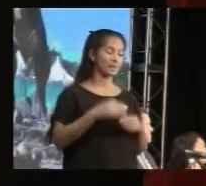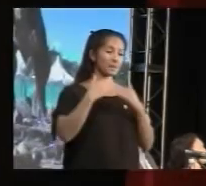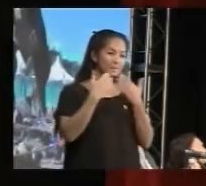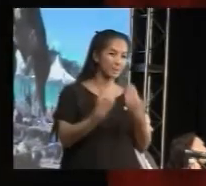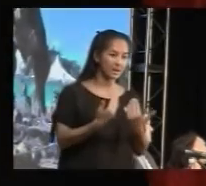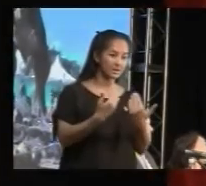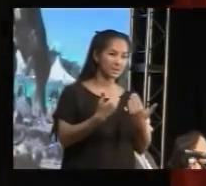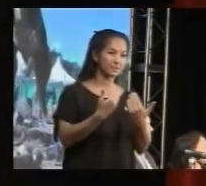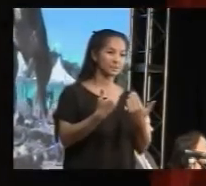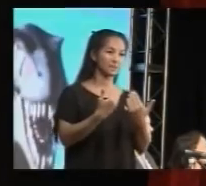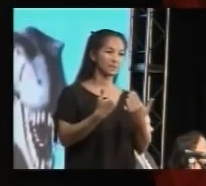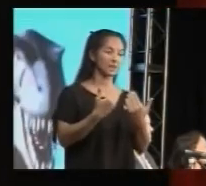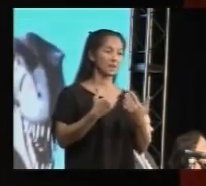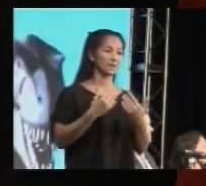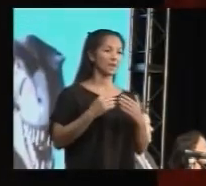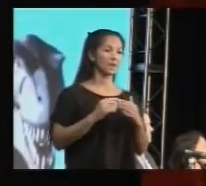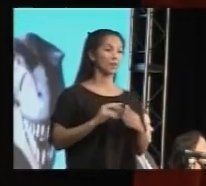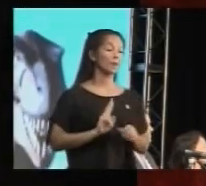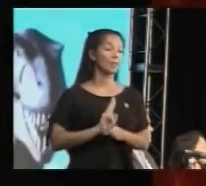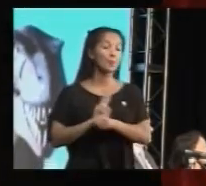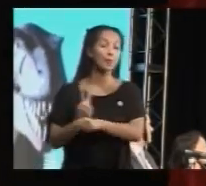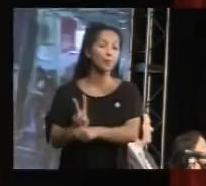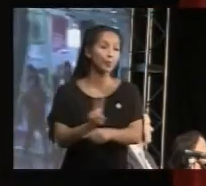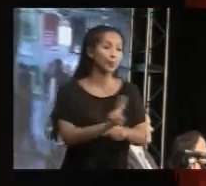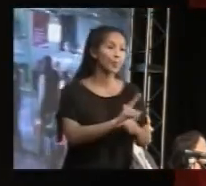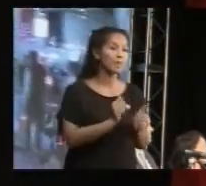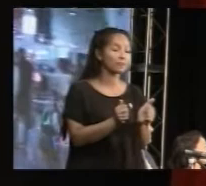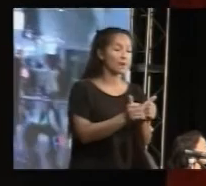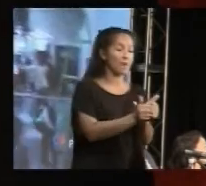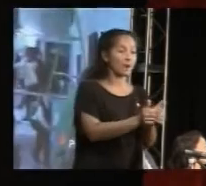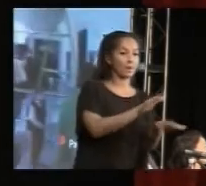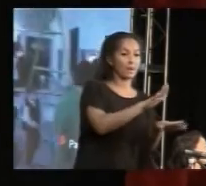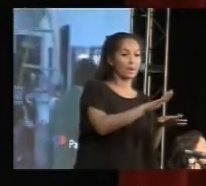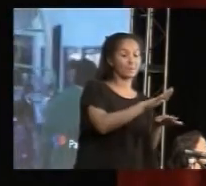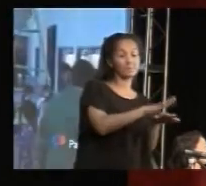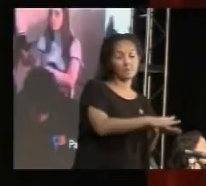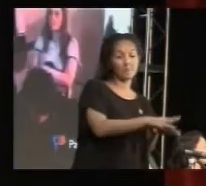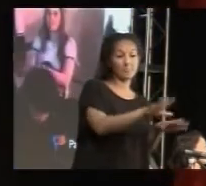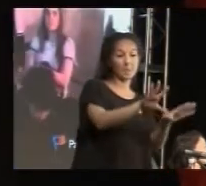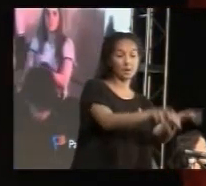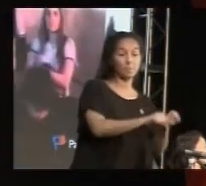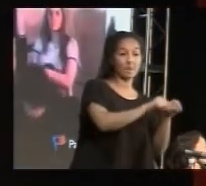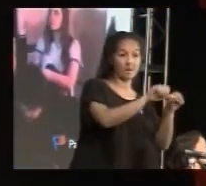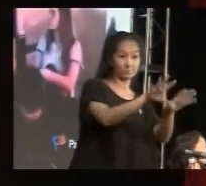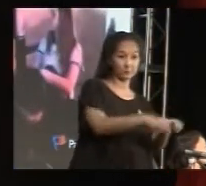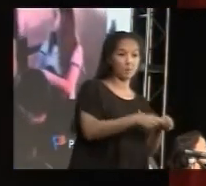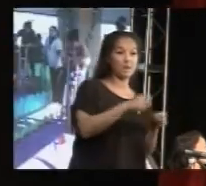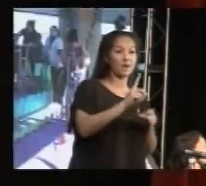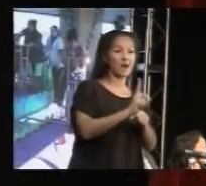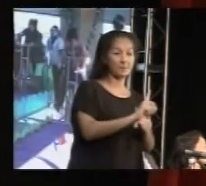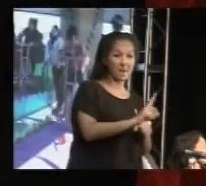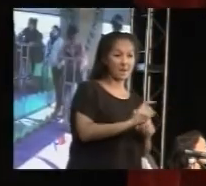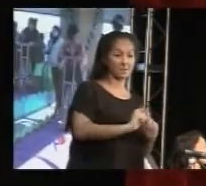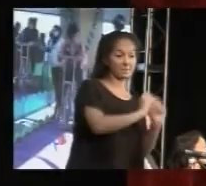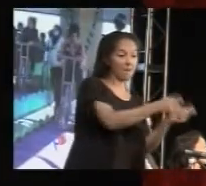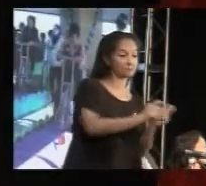agradecer a las proteccionistas que trabajan en conjunto con nosotros, quienes lograron rescatar, recuperar y entregar en adopción